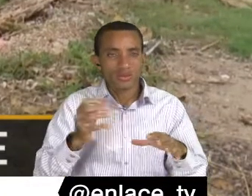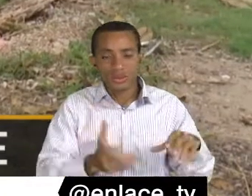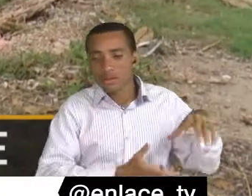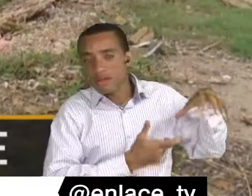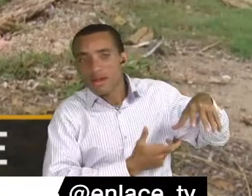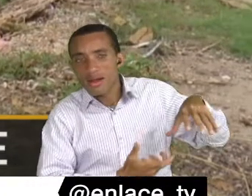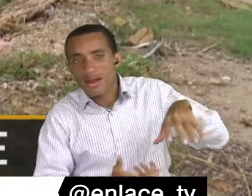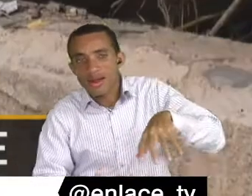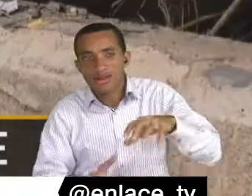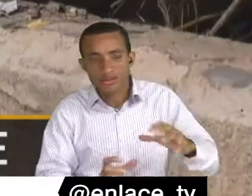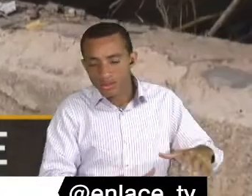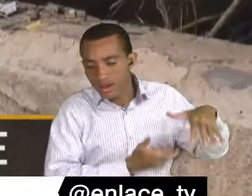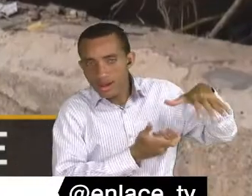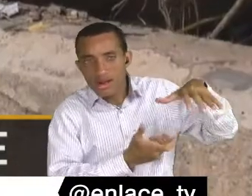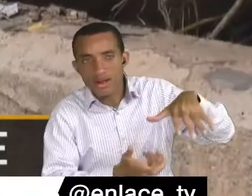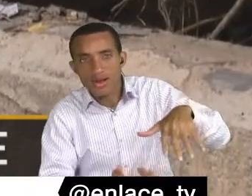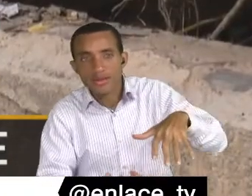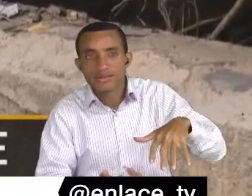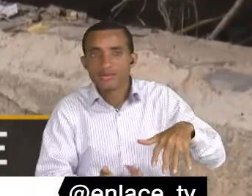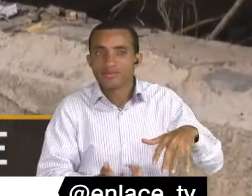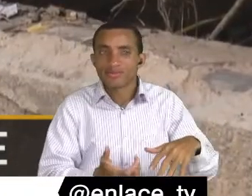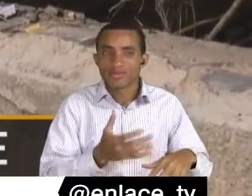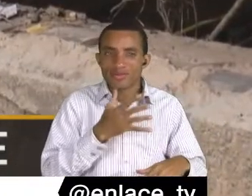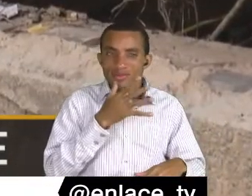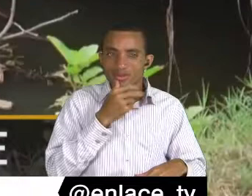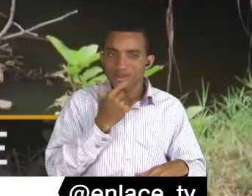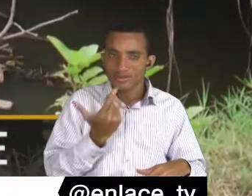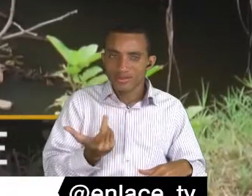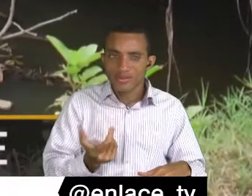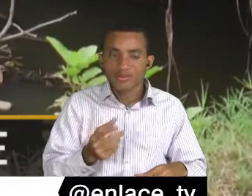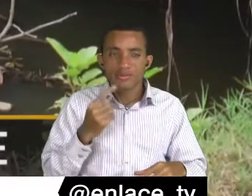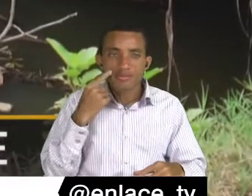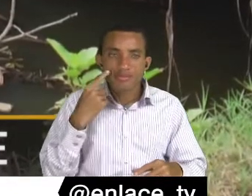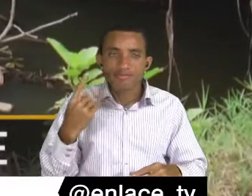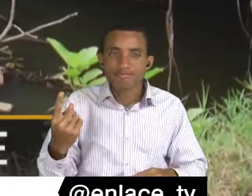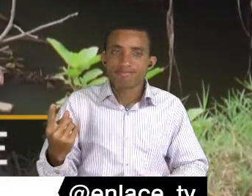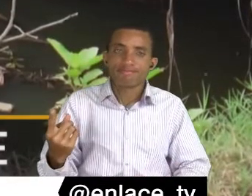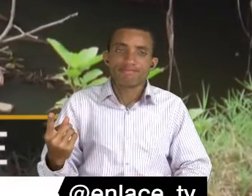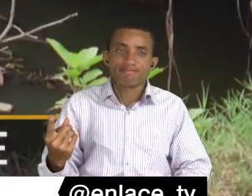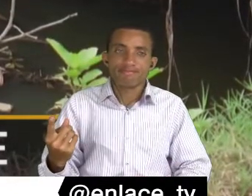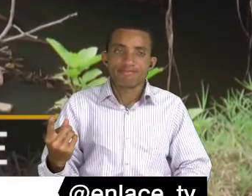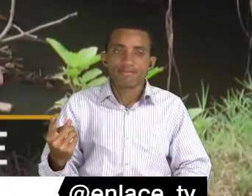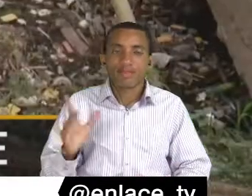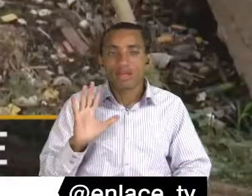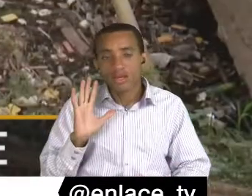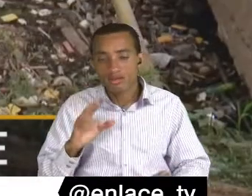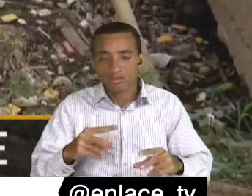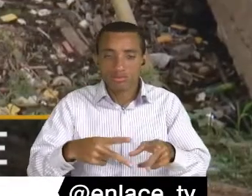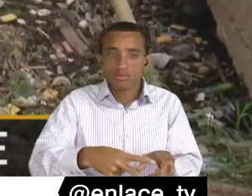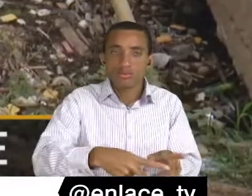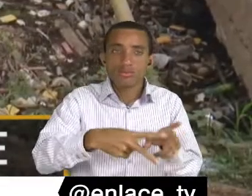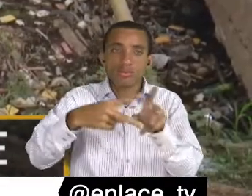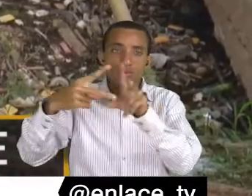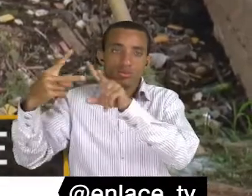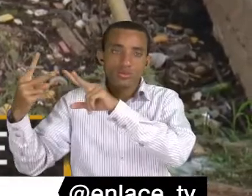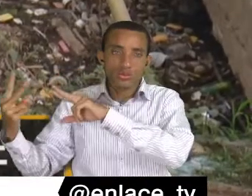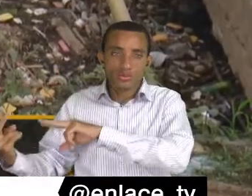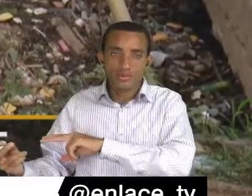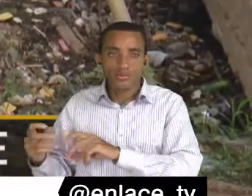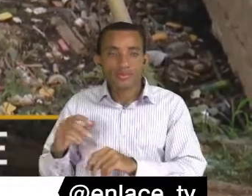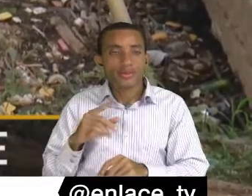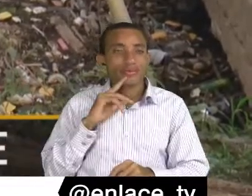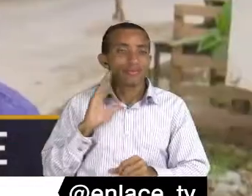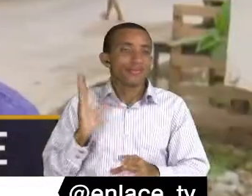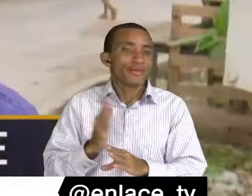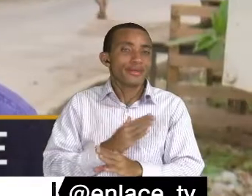no tiene la gentileza de sacar al carro el aseo, han bajado a la entrada, a la boca del puente, y ahí tenemos el problema que ustedes acaban de